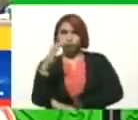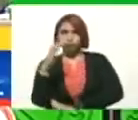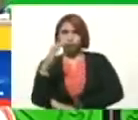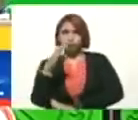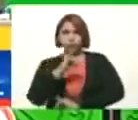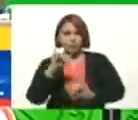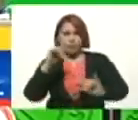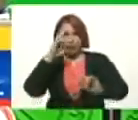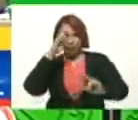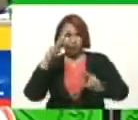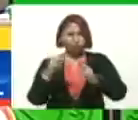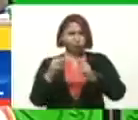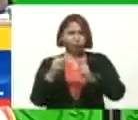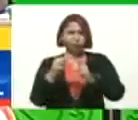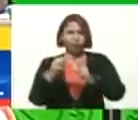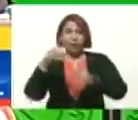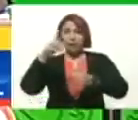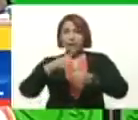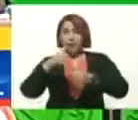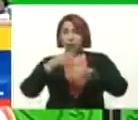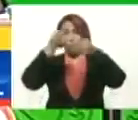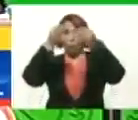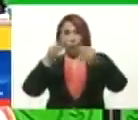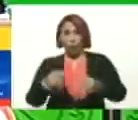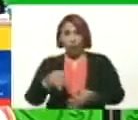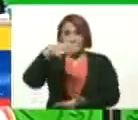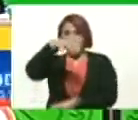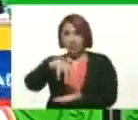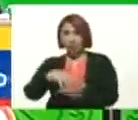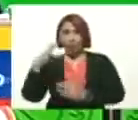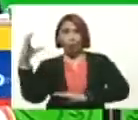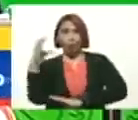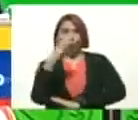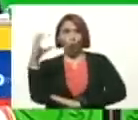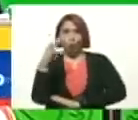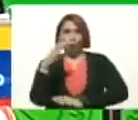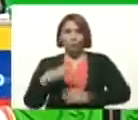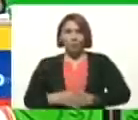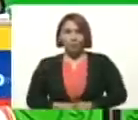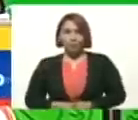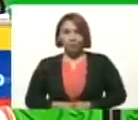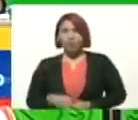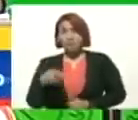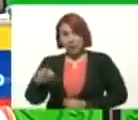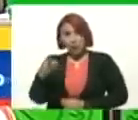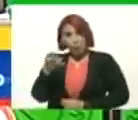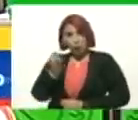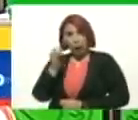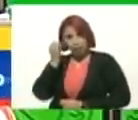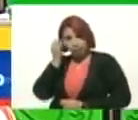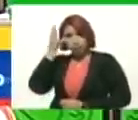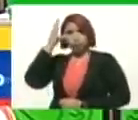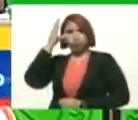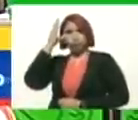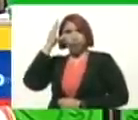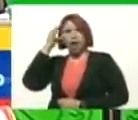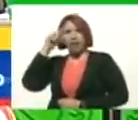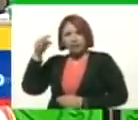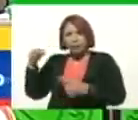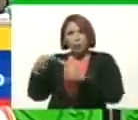reconocidos por datos oficiales del Estado colombiano. Si ellos son capaces de reconocer estas